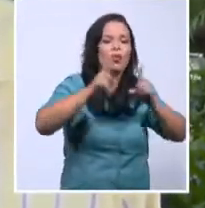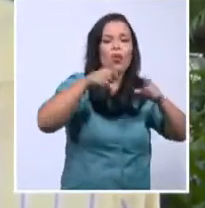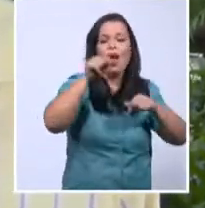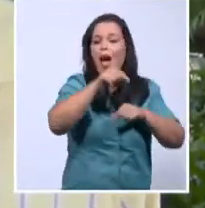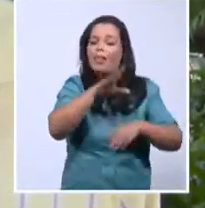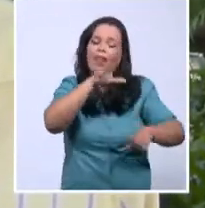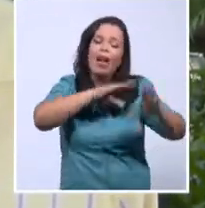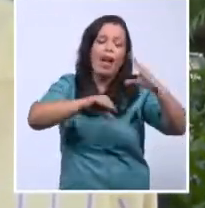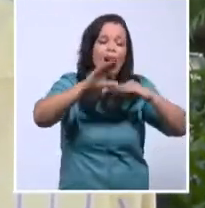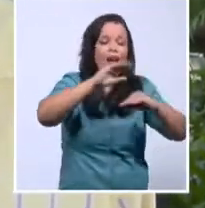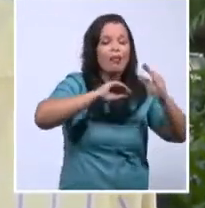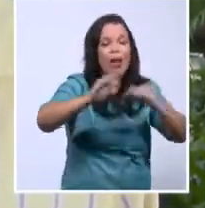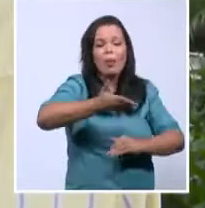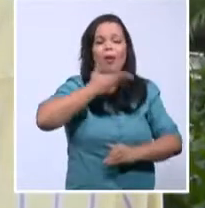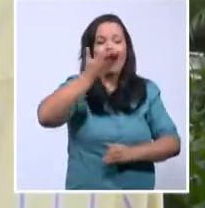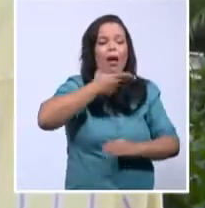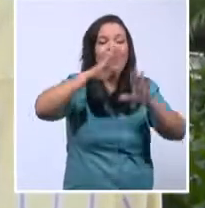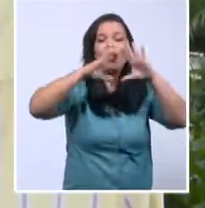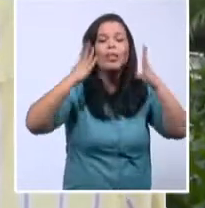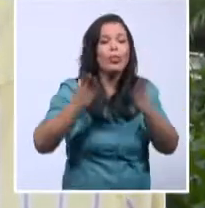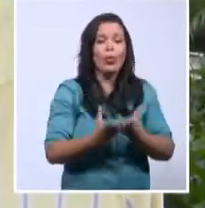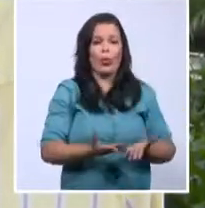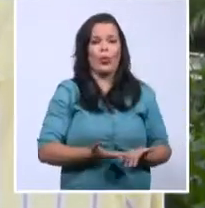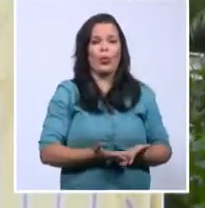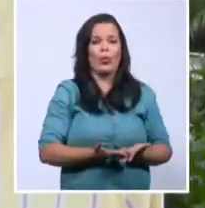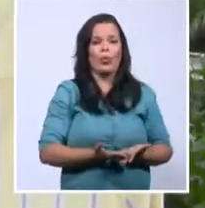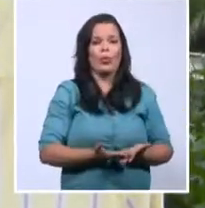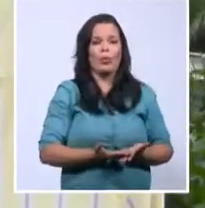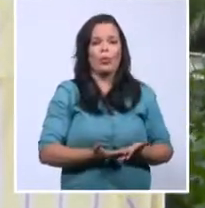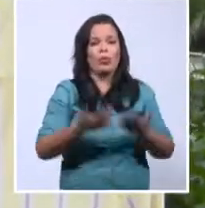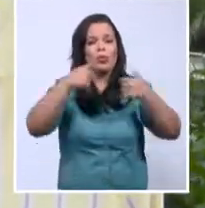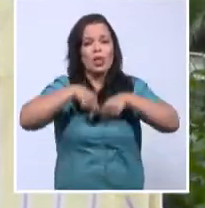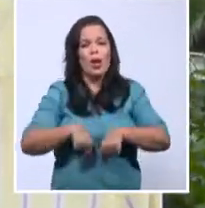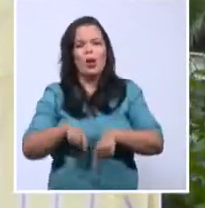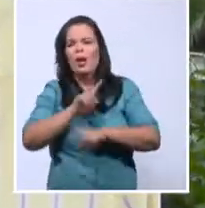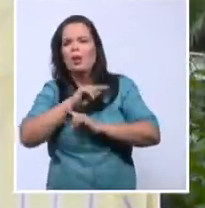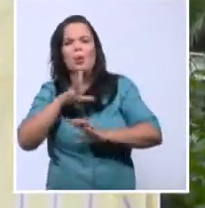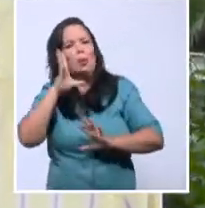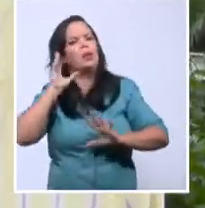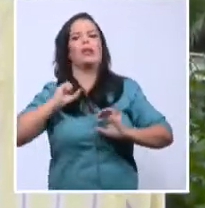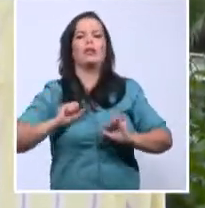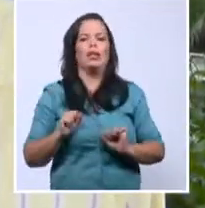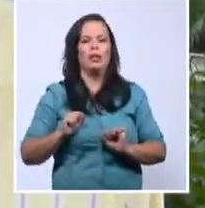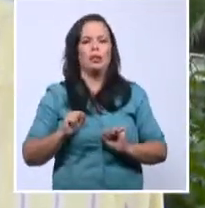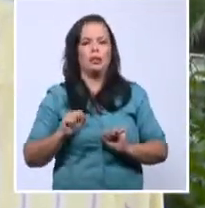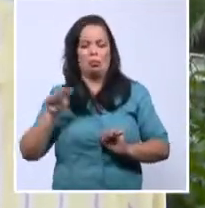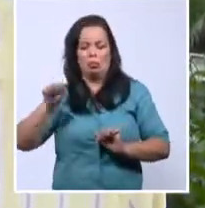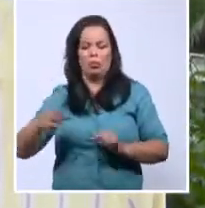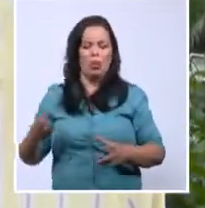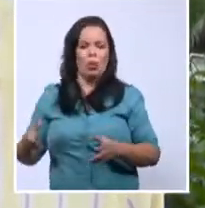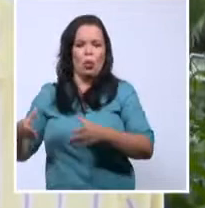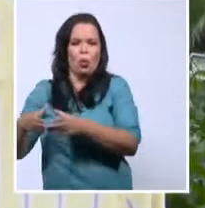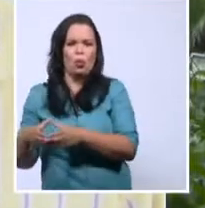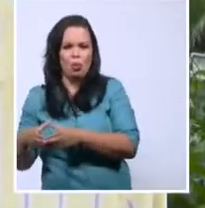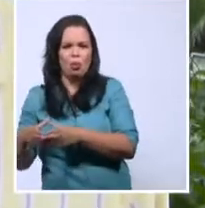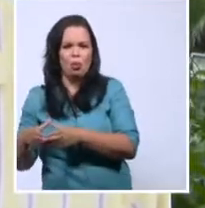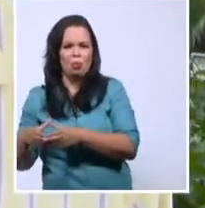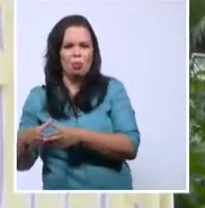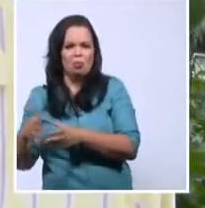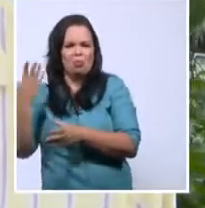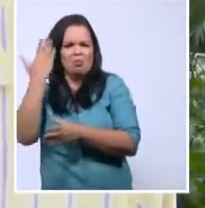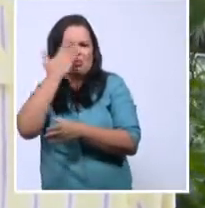de decirlo todo. Entonces, ¿cuál es el propósito de un diálogo con unos interlocutores impuestos, no negociados, y además